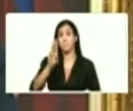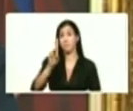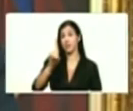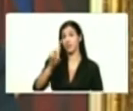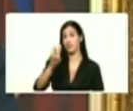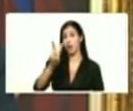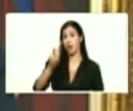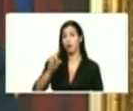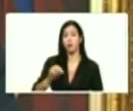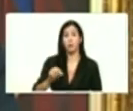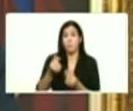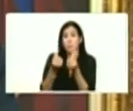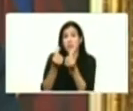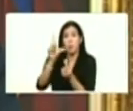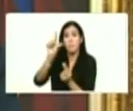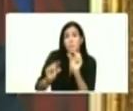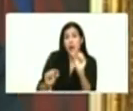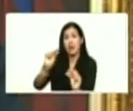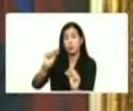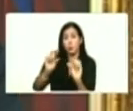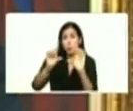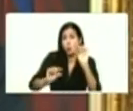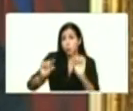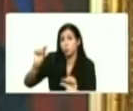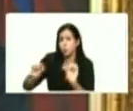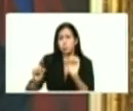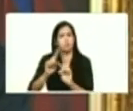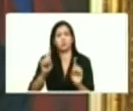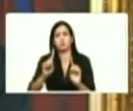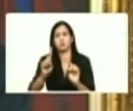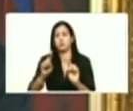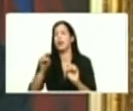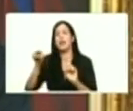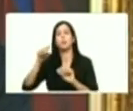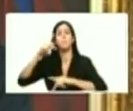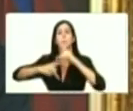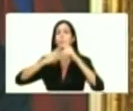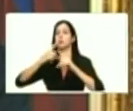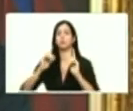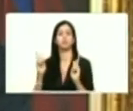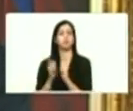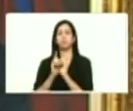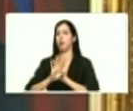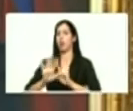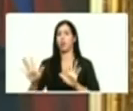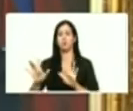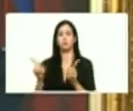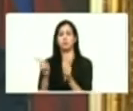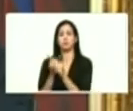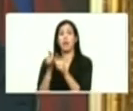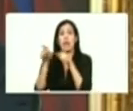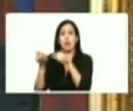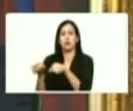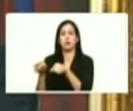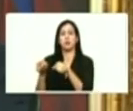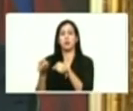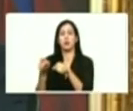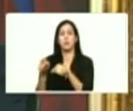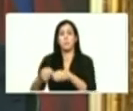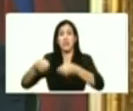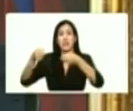precios ¿no? iba a ser productivo no iba a ser solamente o sea iba a vincular